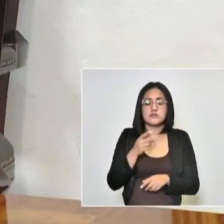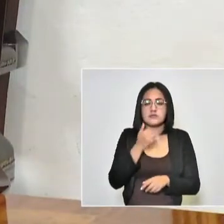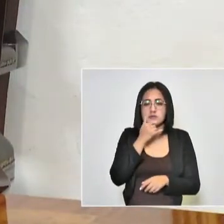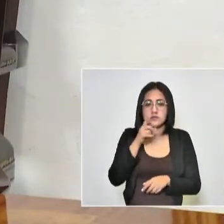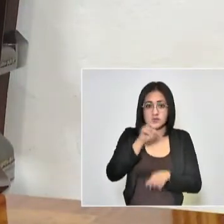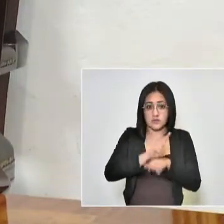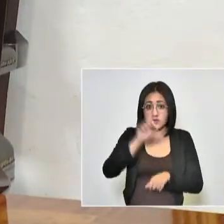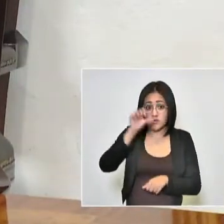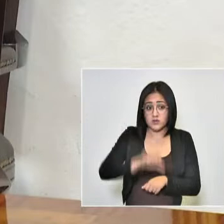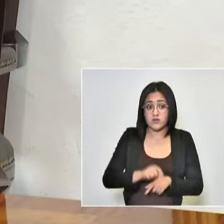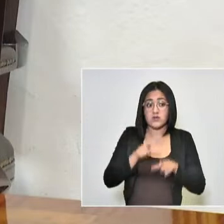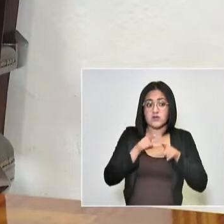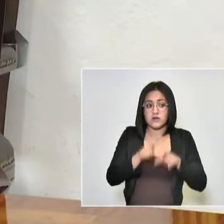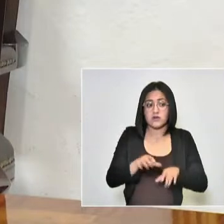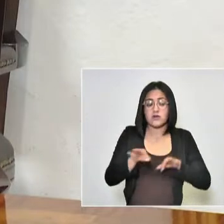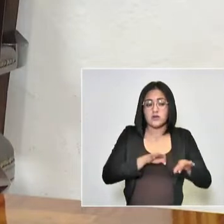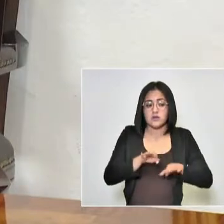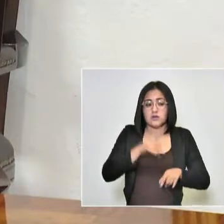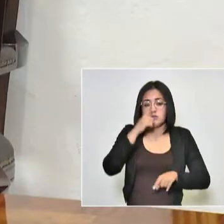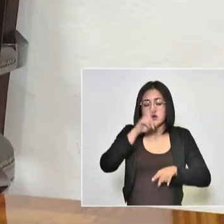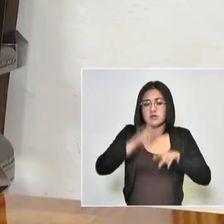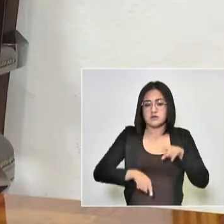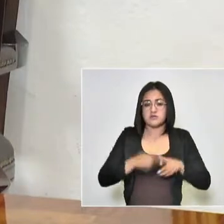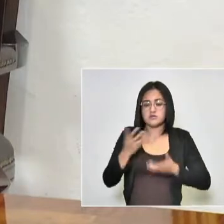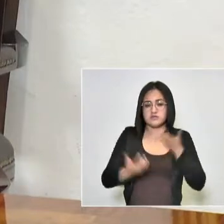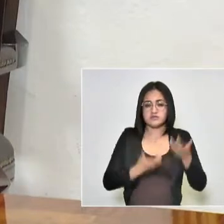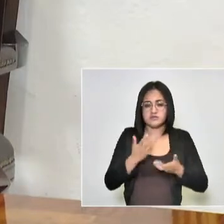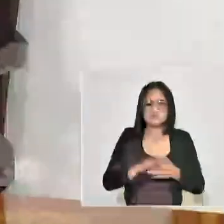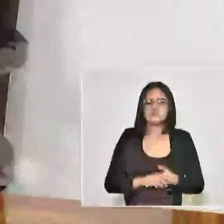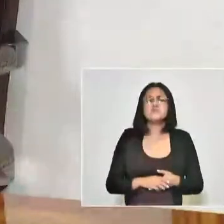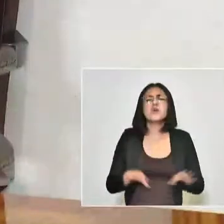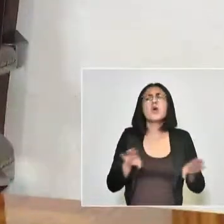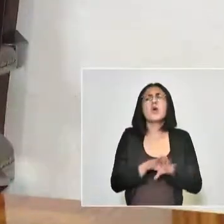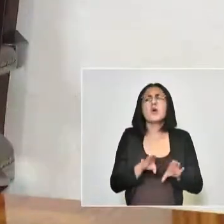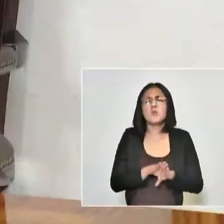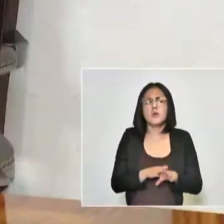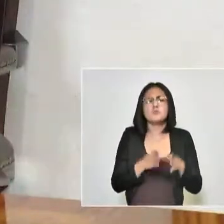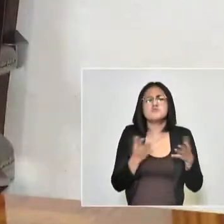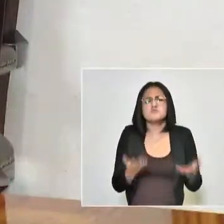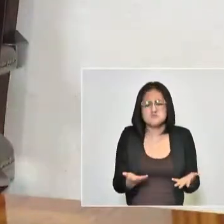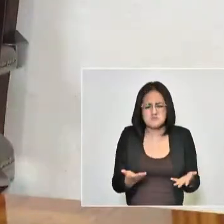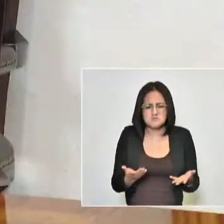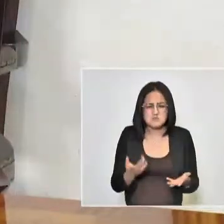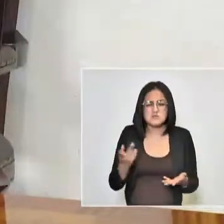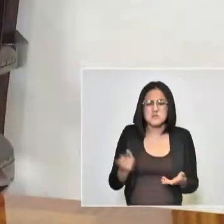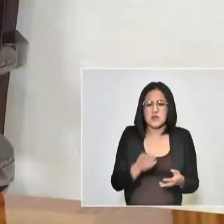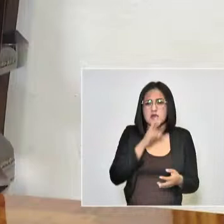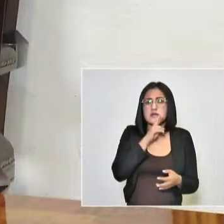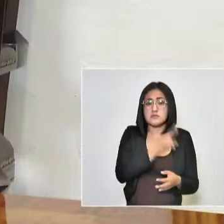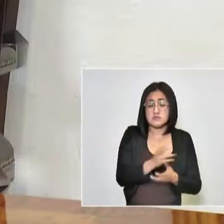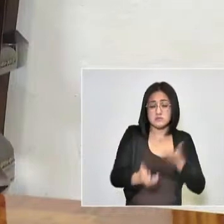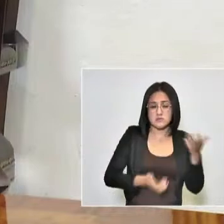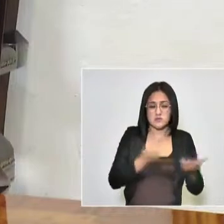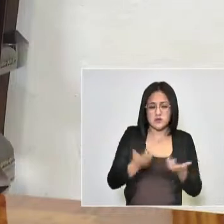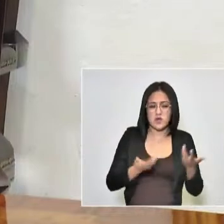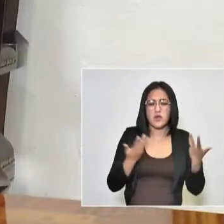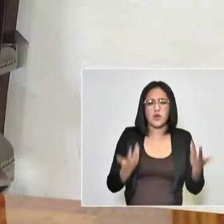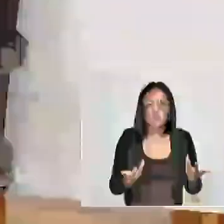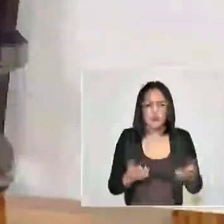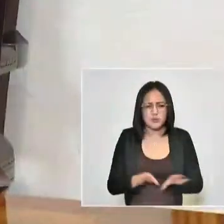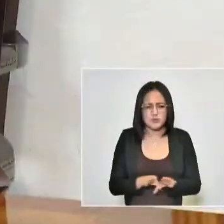el día de hoy se continúan con las labores de combate, gobernador. Dime, ¿cómo se atiende, cómo se reciben los reportes y cómo se